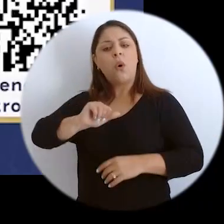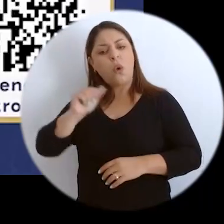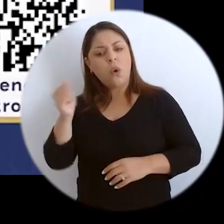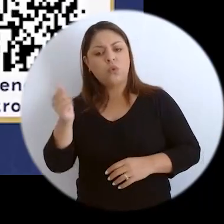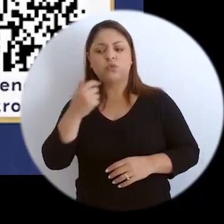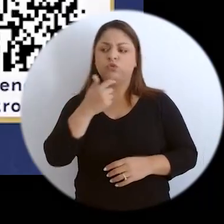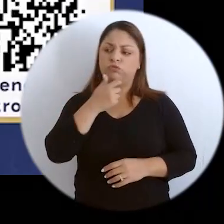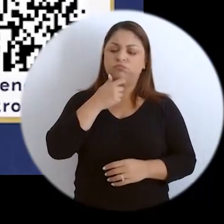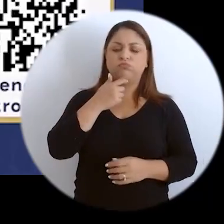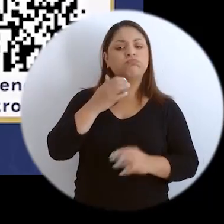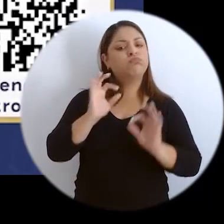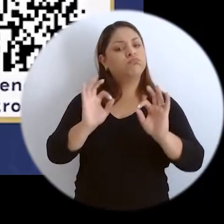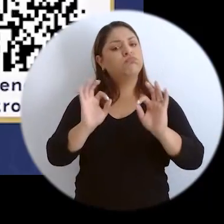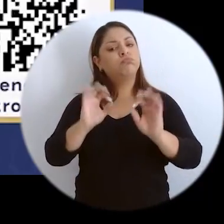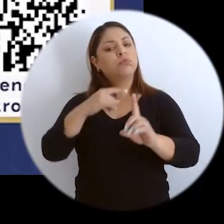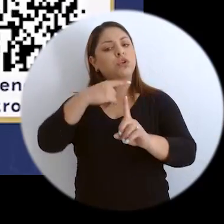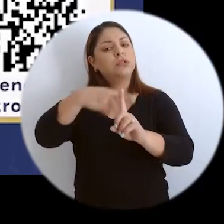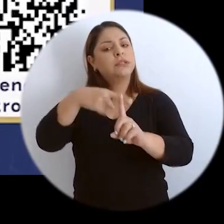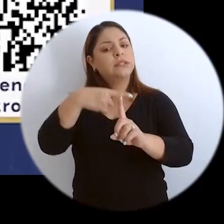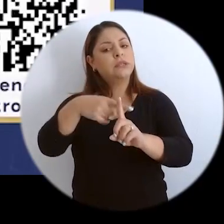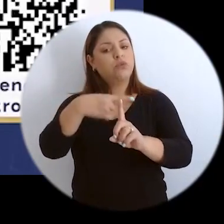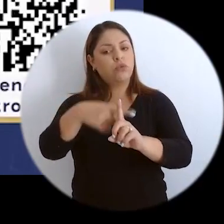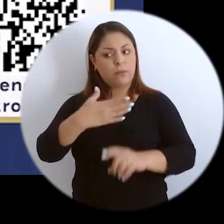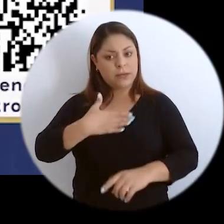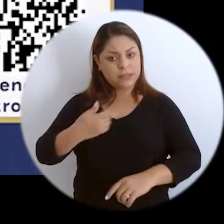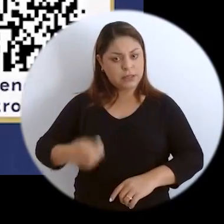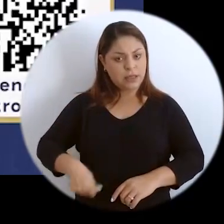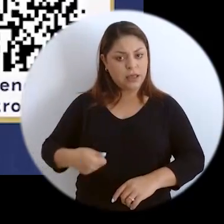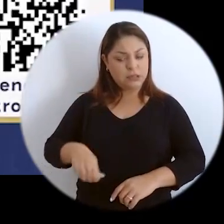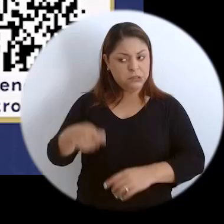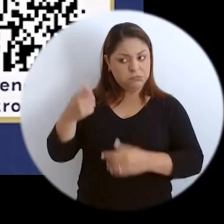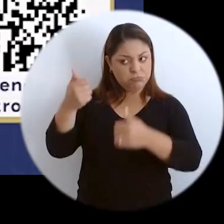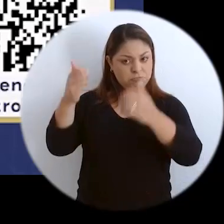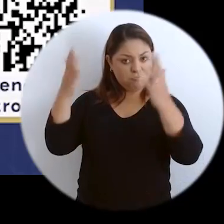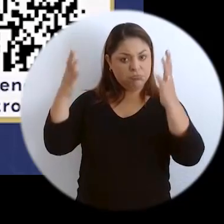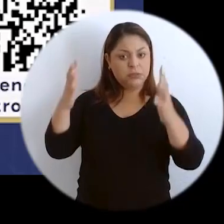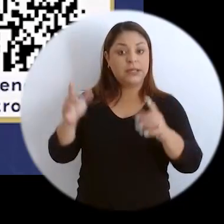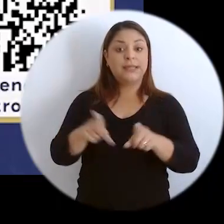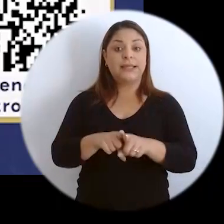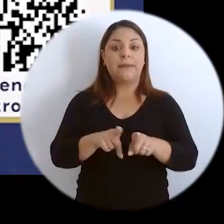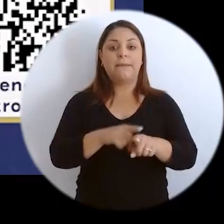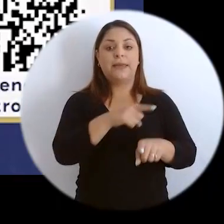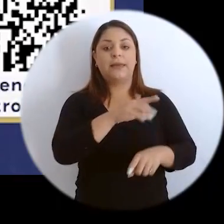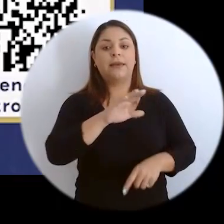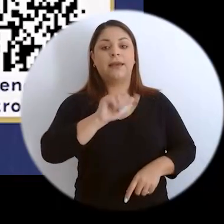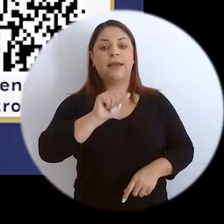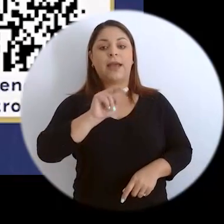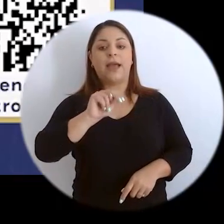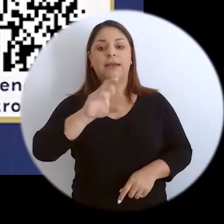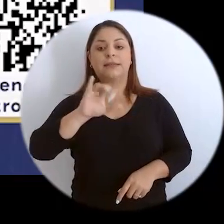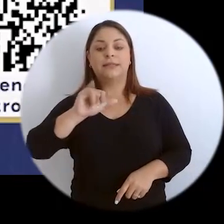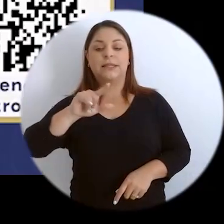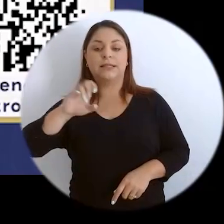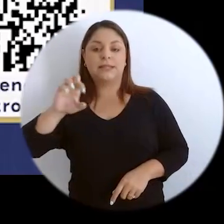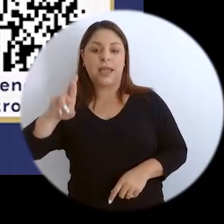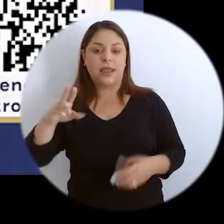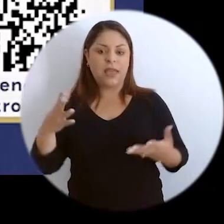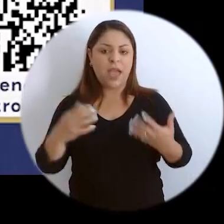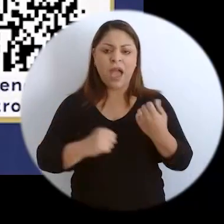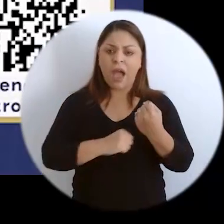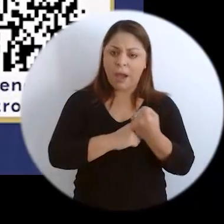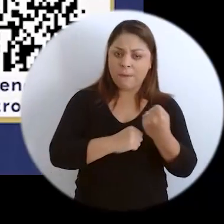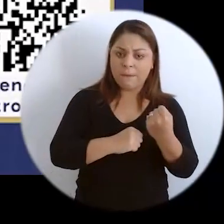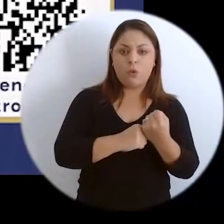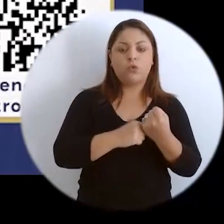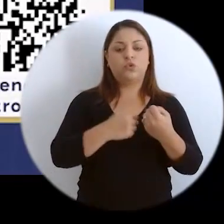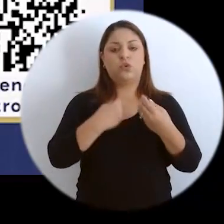para que un grupo de personas, alrededor de 48,000 personas, tenga posibilidades de concluir su